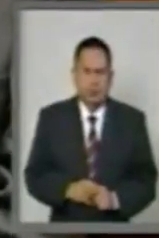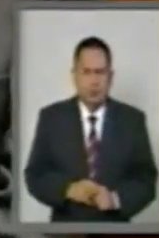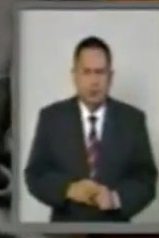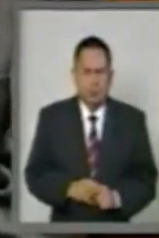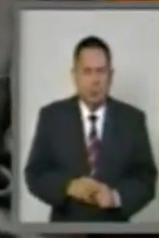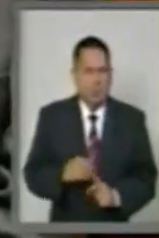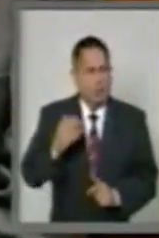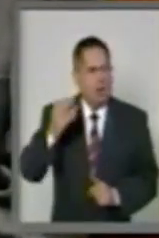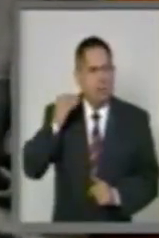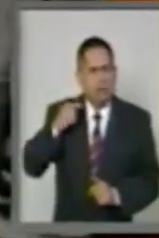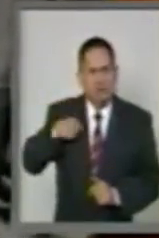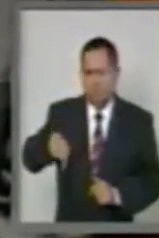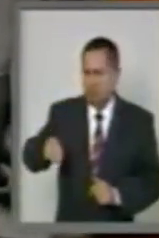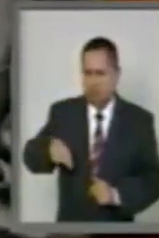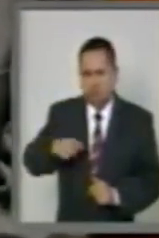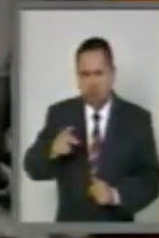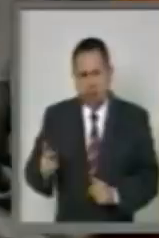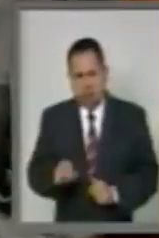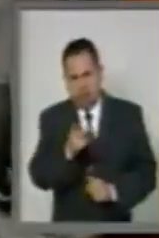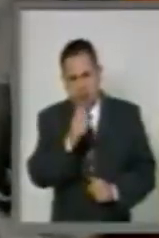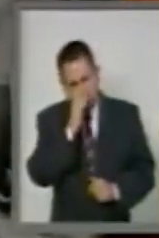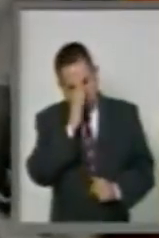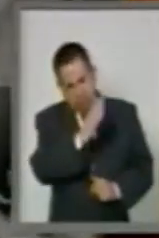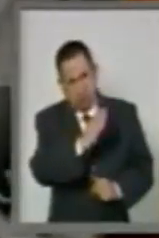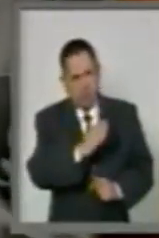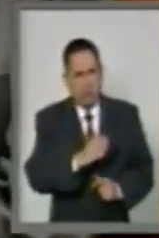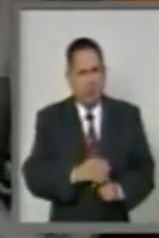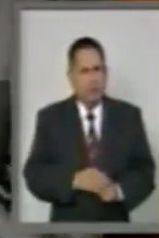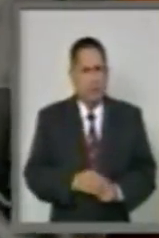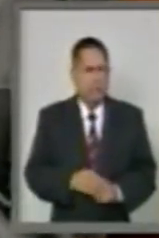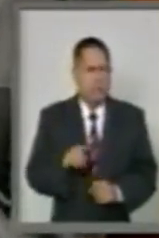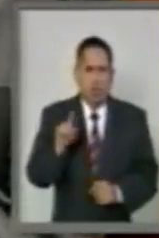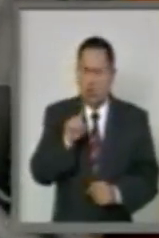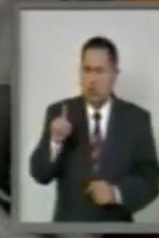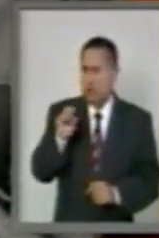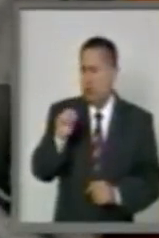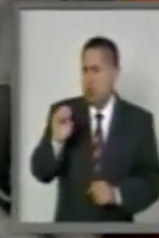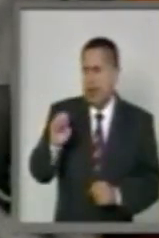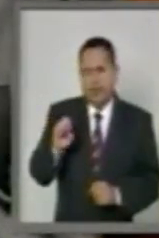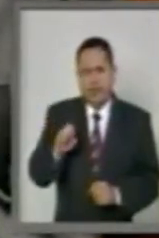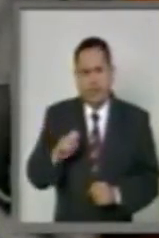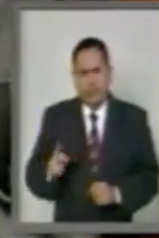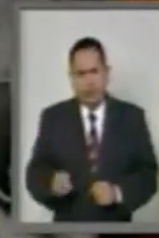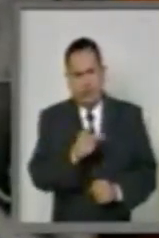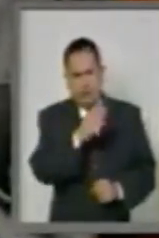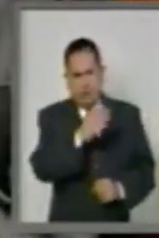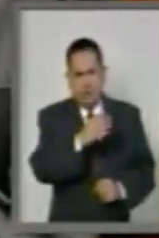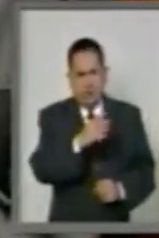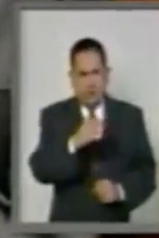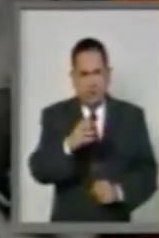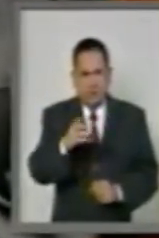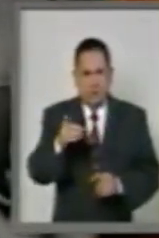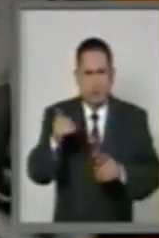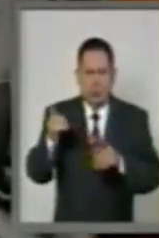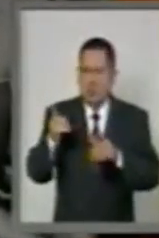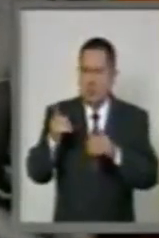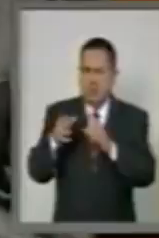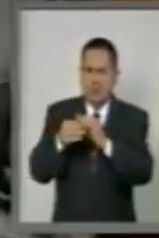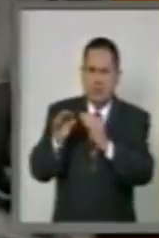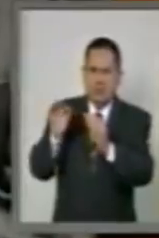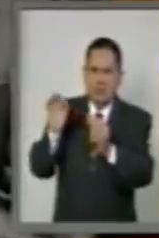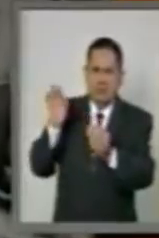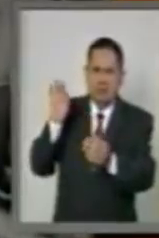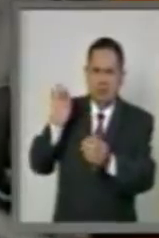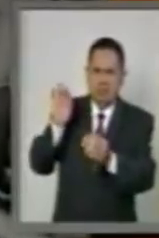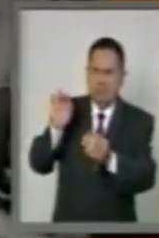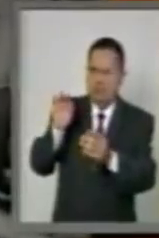cuando se le planteó aquí Zoé, que por cierto enojó por ahí a